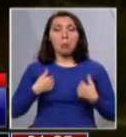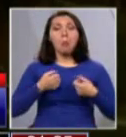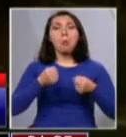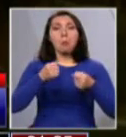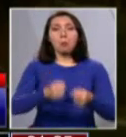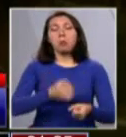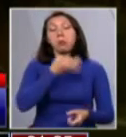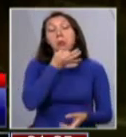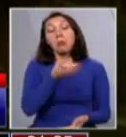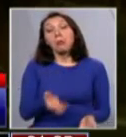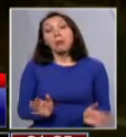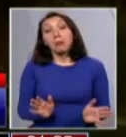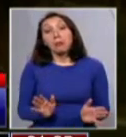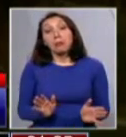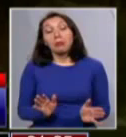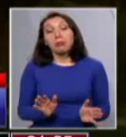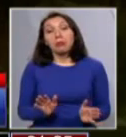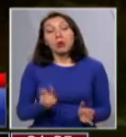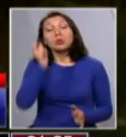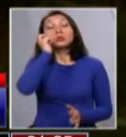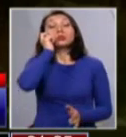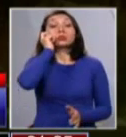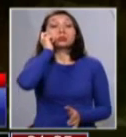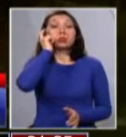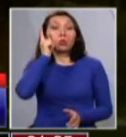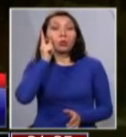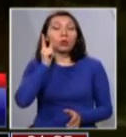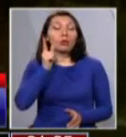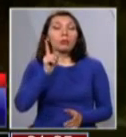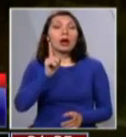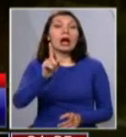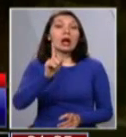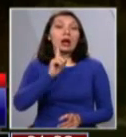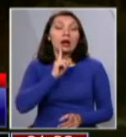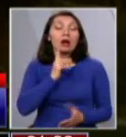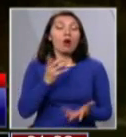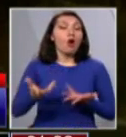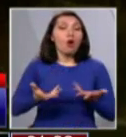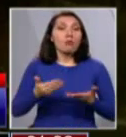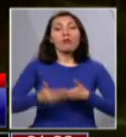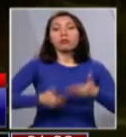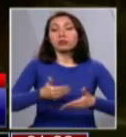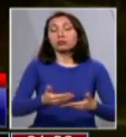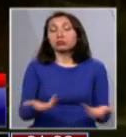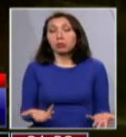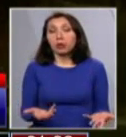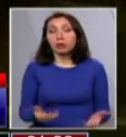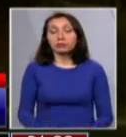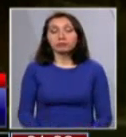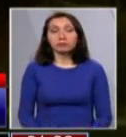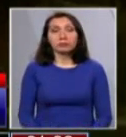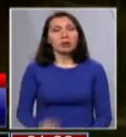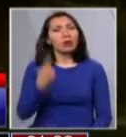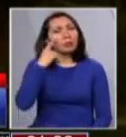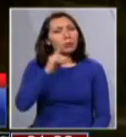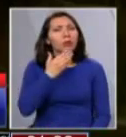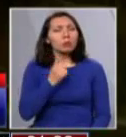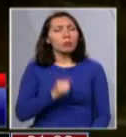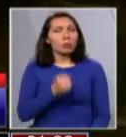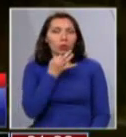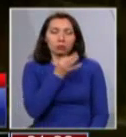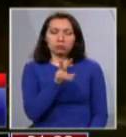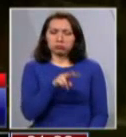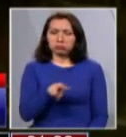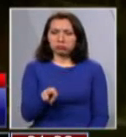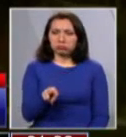podría decir bueno fueron a enterarse de que lo que de cómo funcionan las cosas pero también uno podría decir